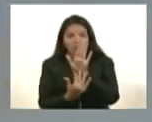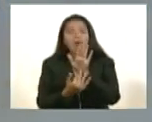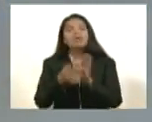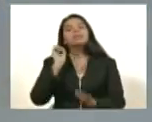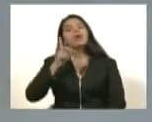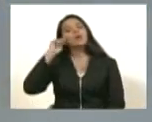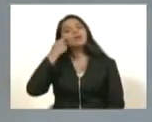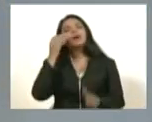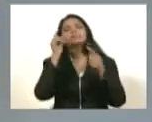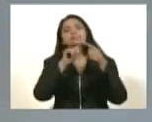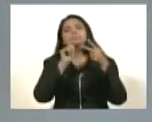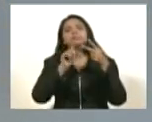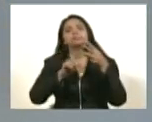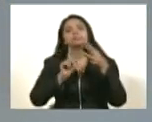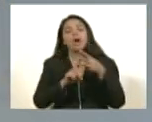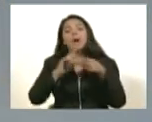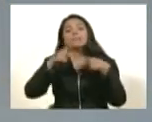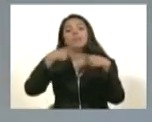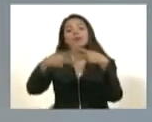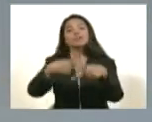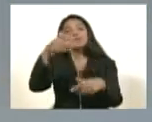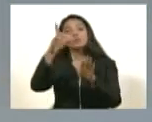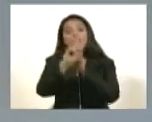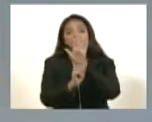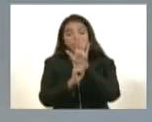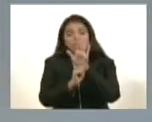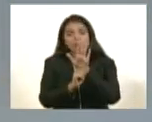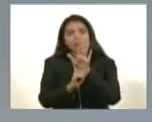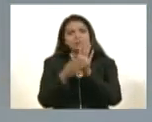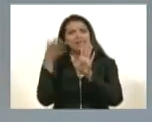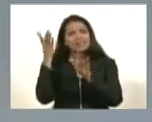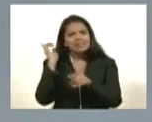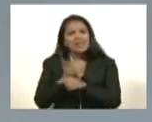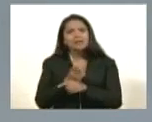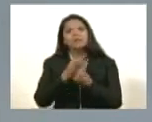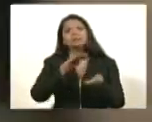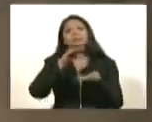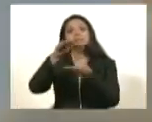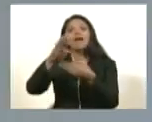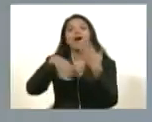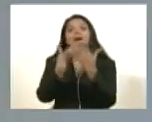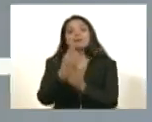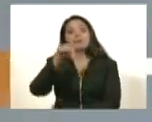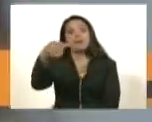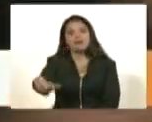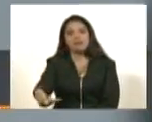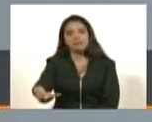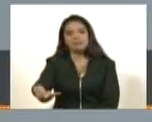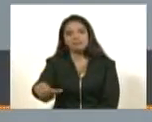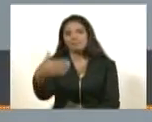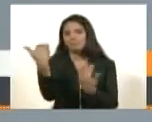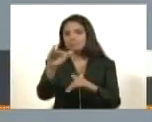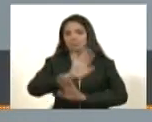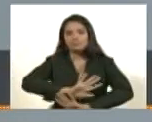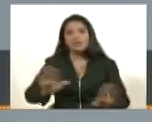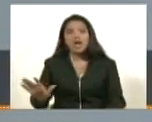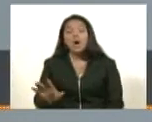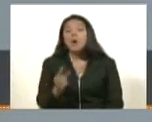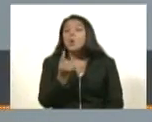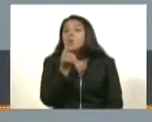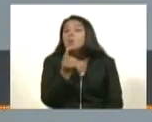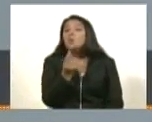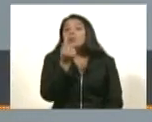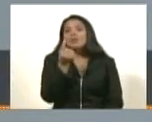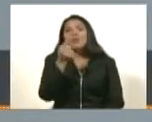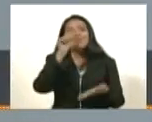los requisitos para este proceso constitucional deben ser consignados hasta el día de mañana. Solo se realizará una excepción con la